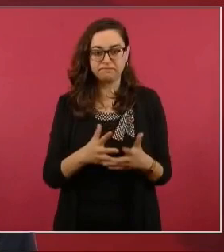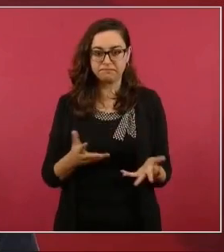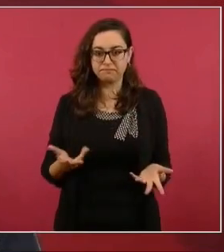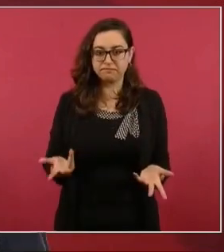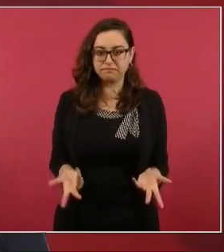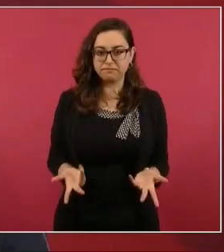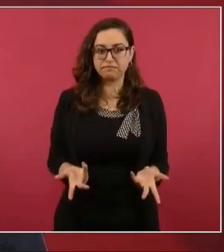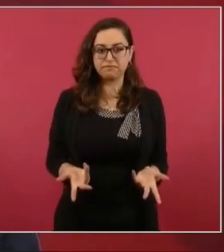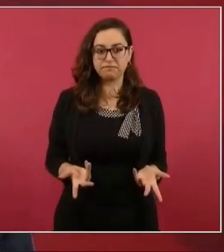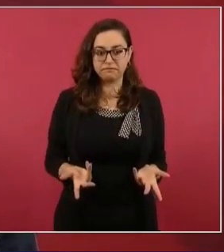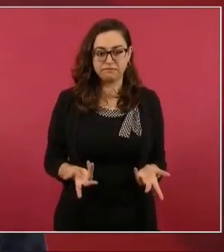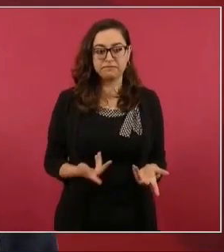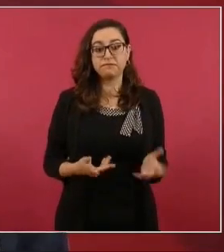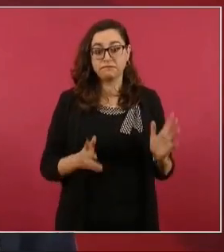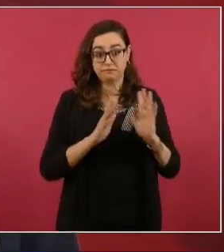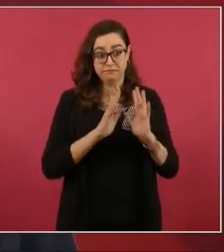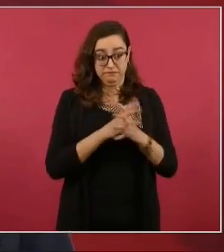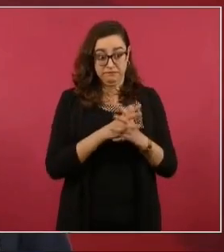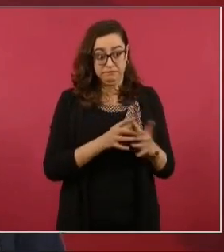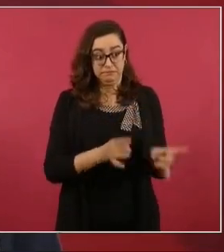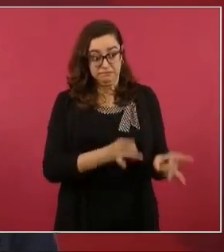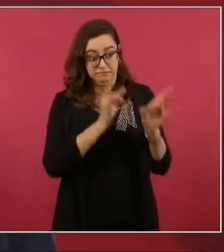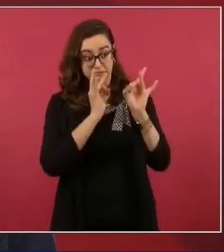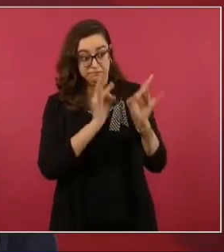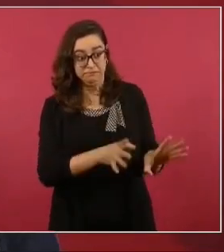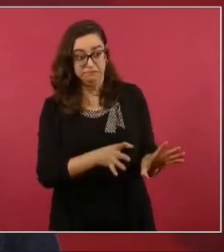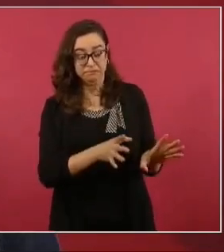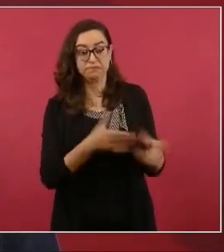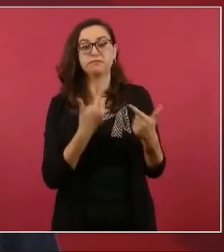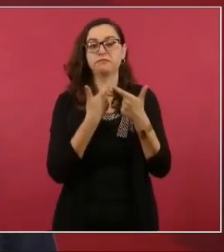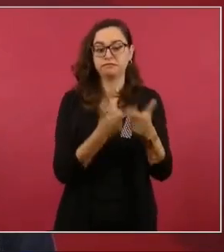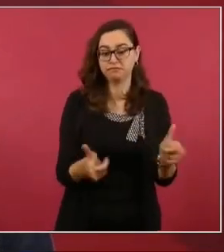de ahí surge un partido.